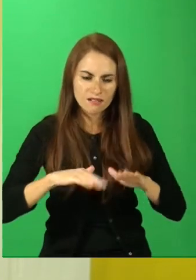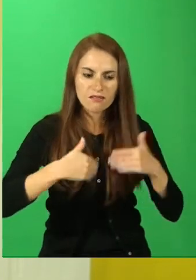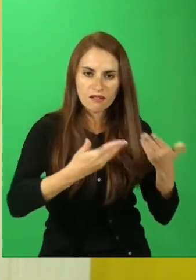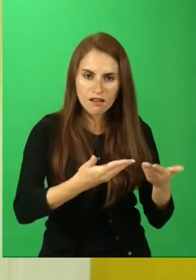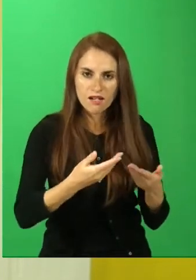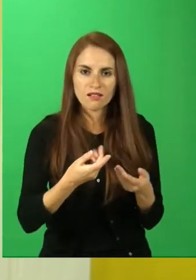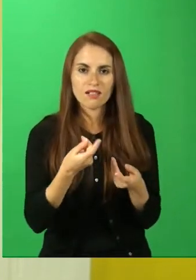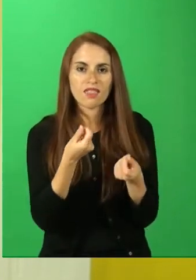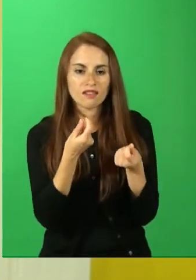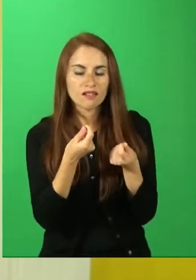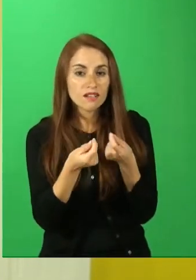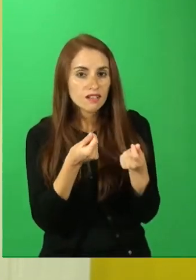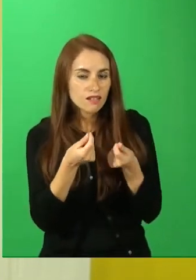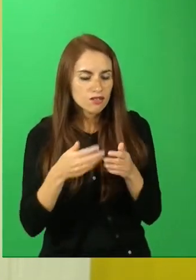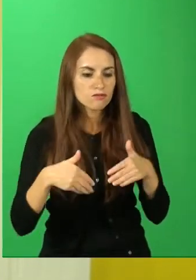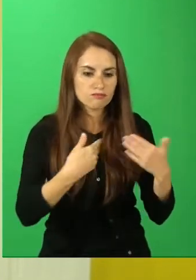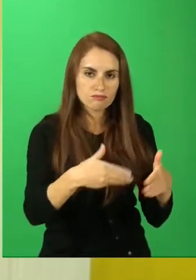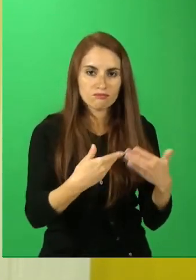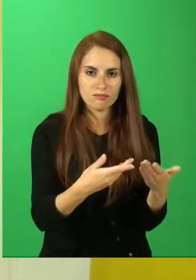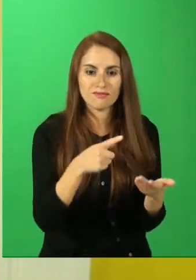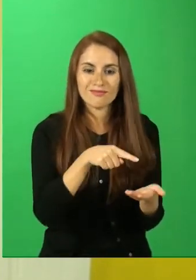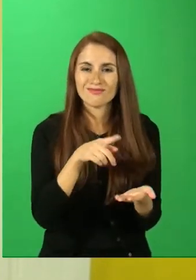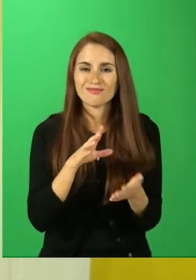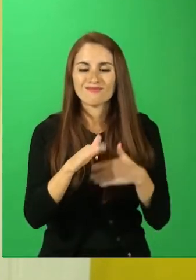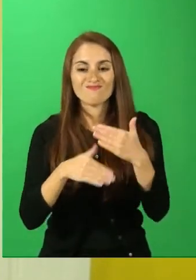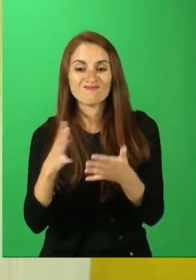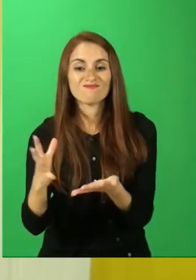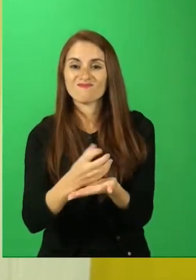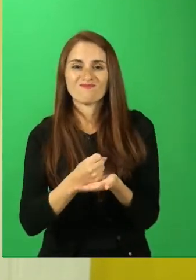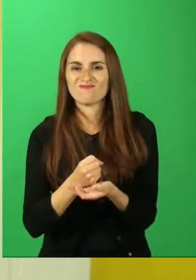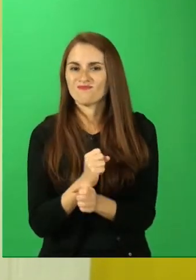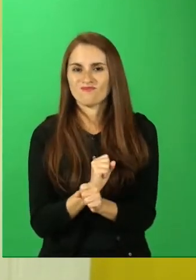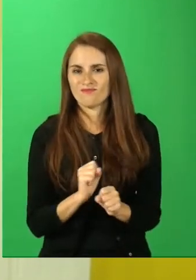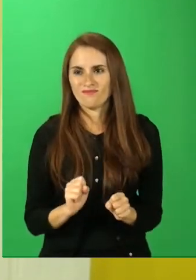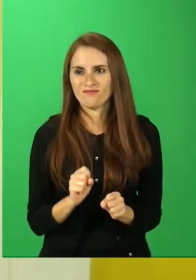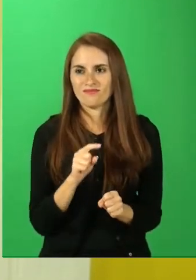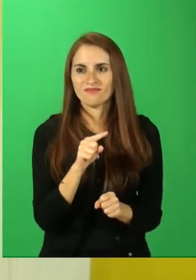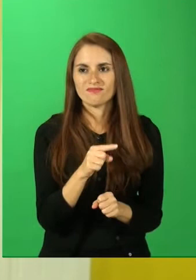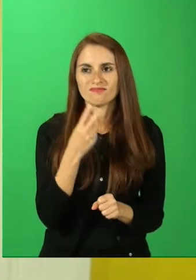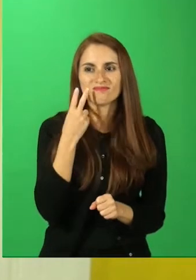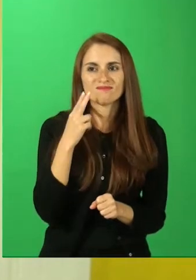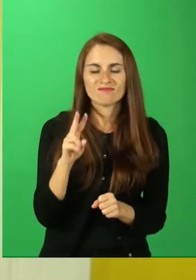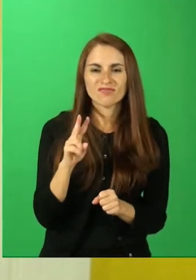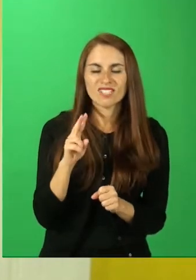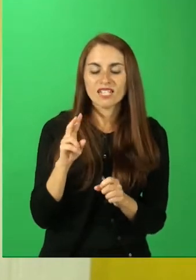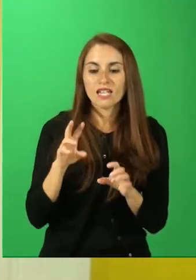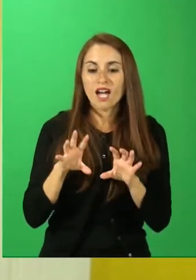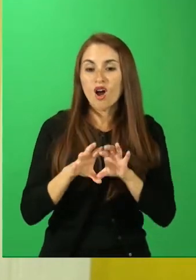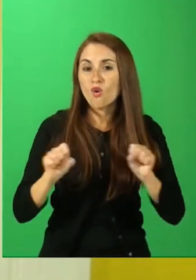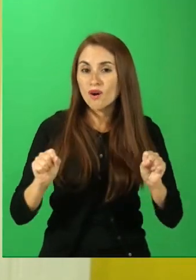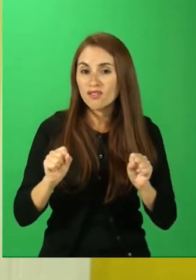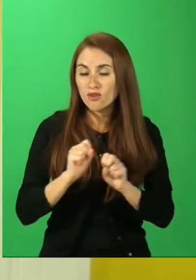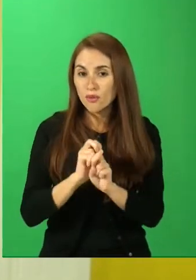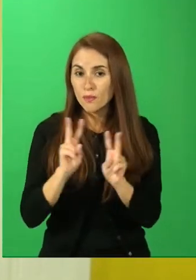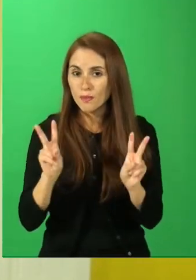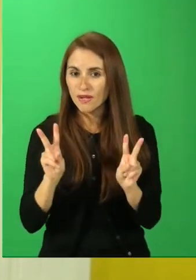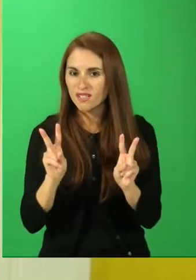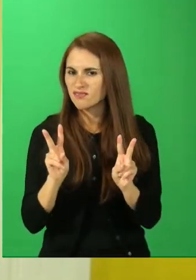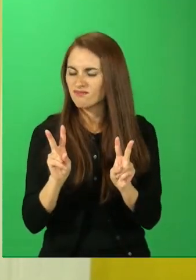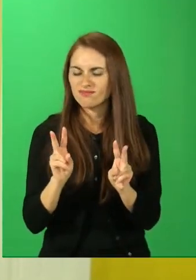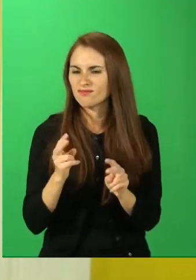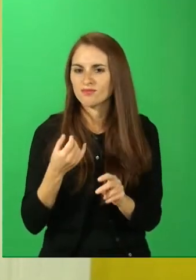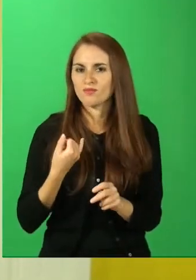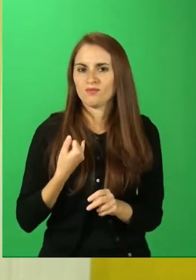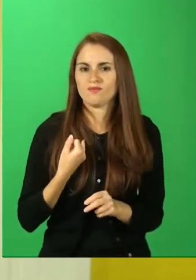como lo dice acá, no lo consiguieron. Hay un desencanto por los tratados de paz, el famoso Paz de París